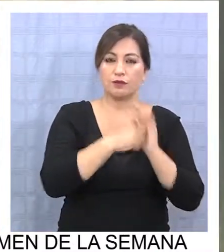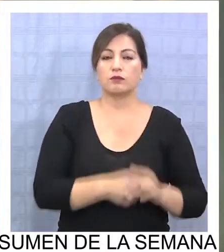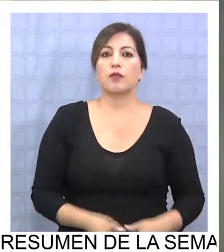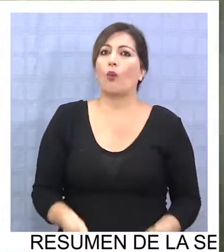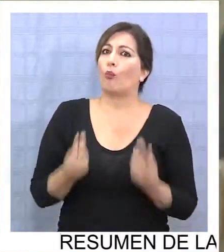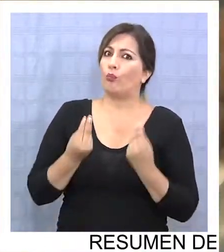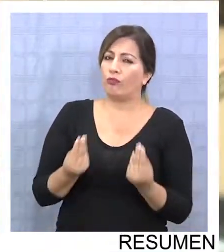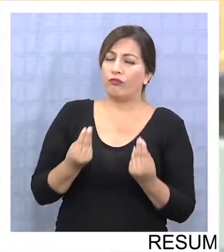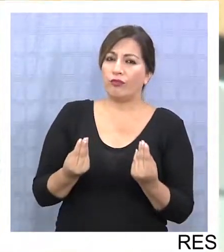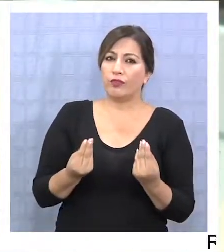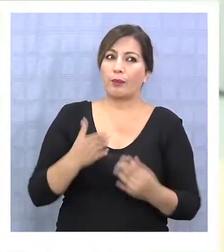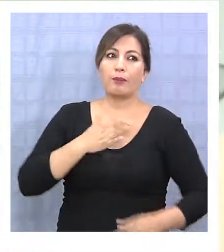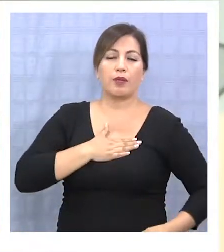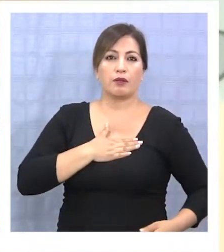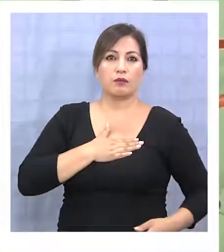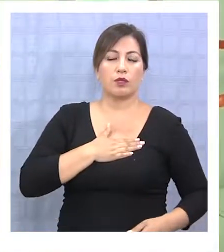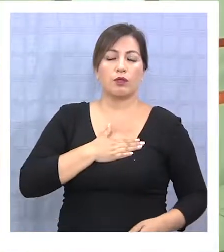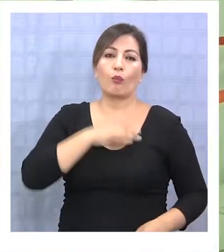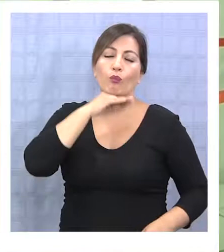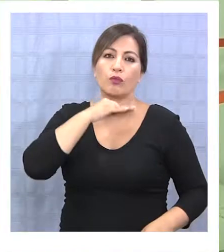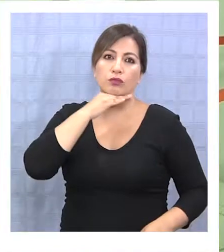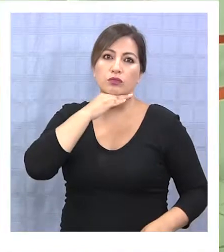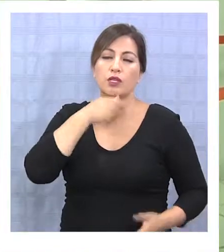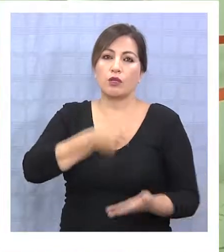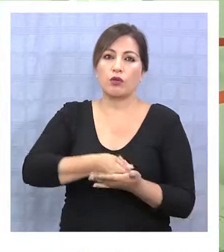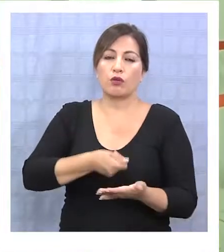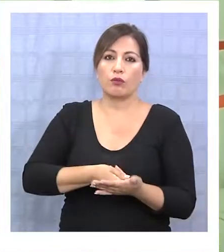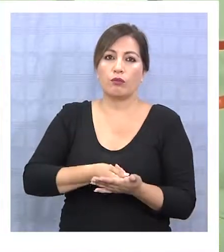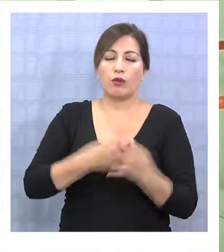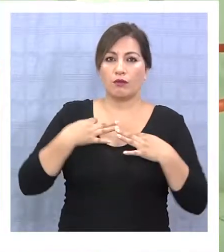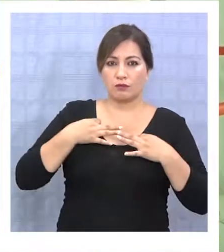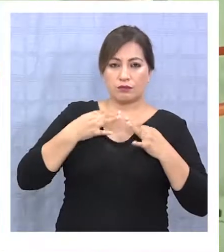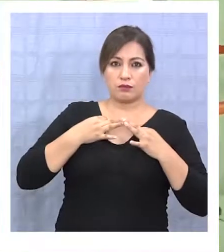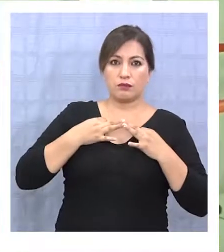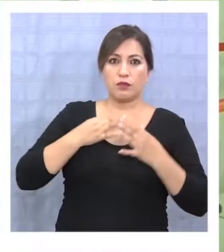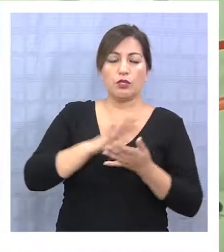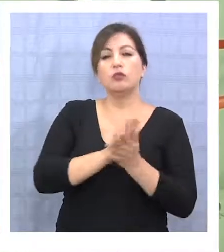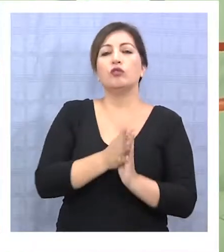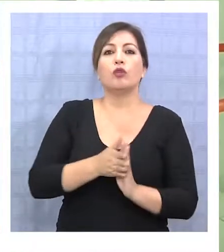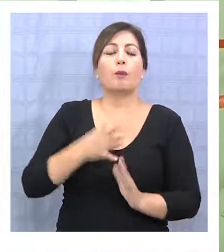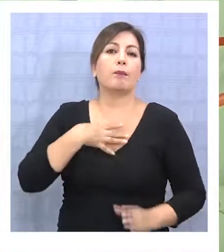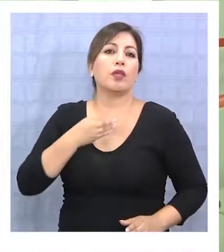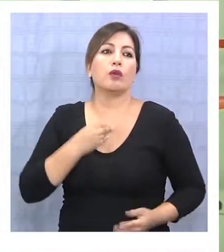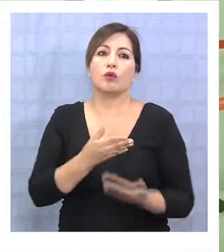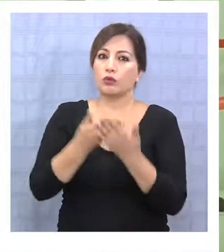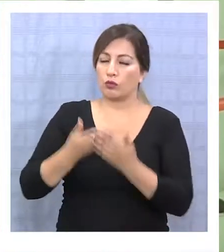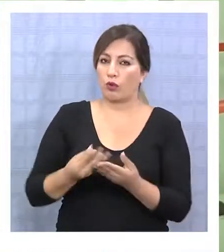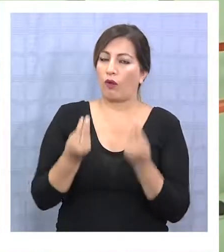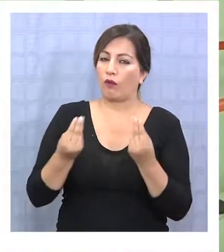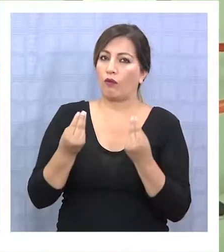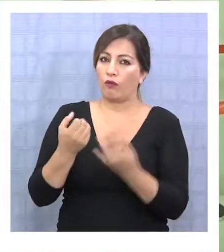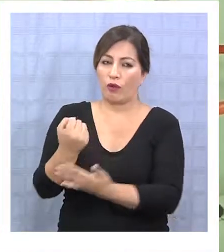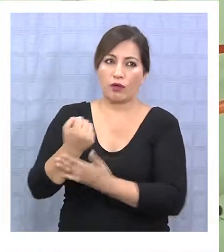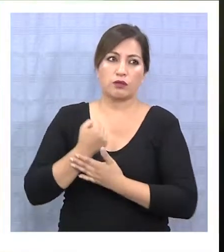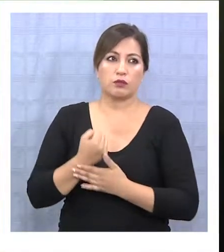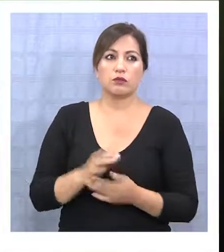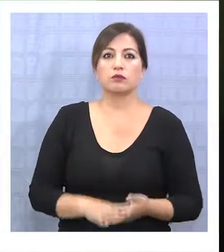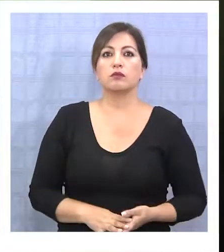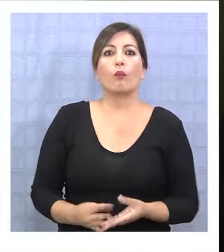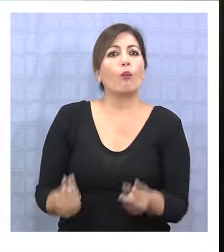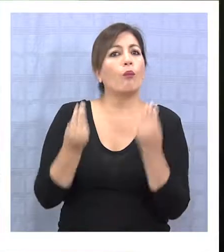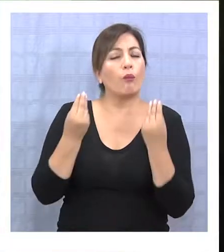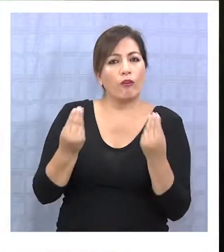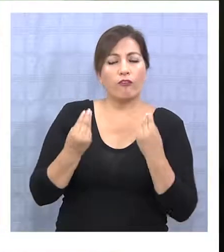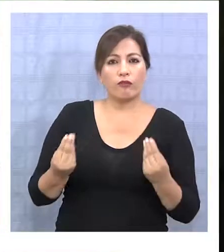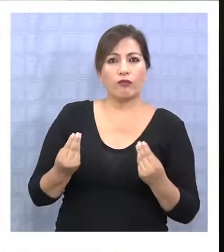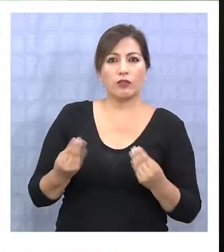fechas. Buena porque al para mí me sirve harto porque así yo le compro la ropa del colegio a los niños porque todo mi niño estudia y una buena ayuda familiar. Es